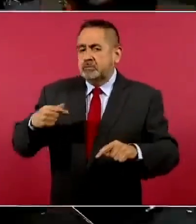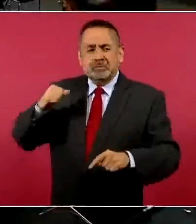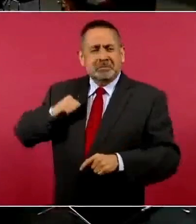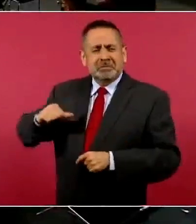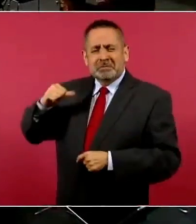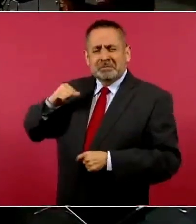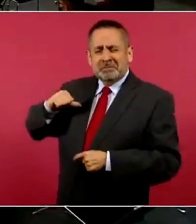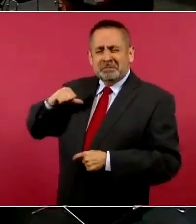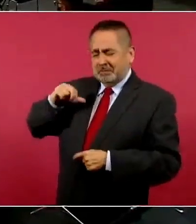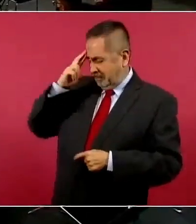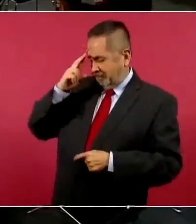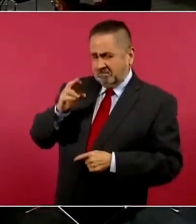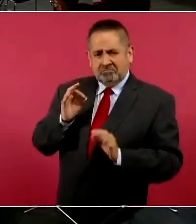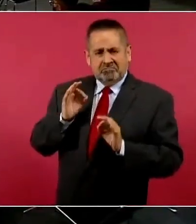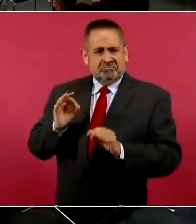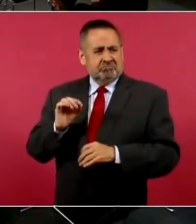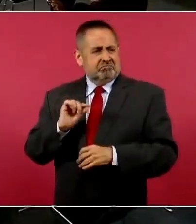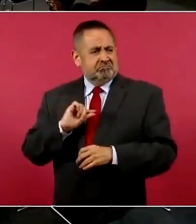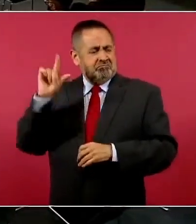es un distintivo.